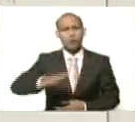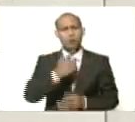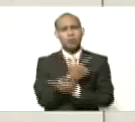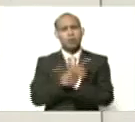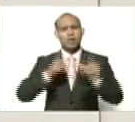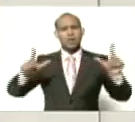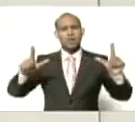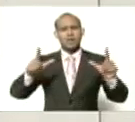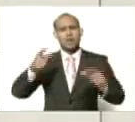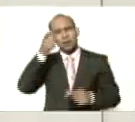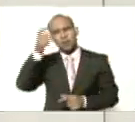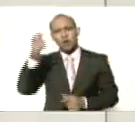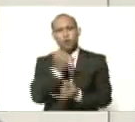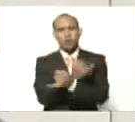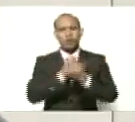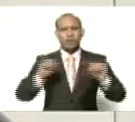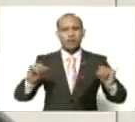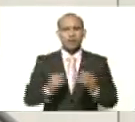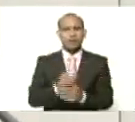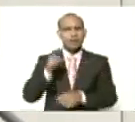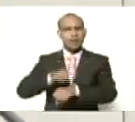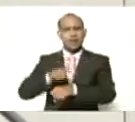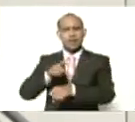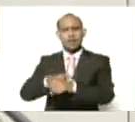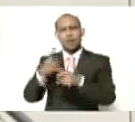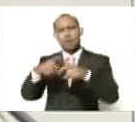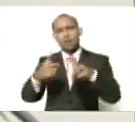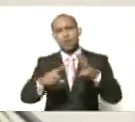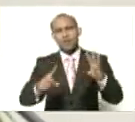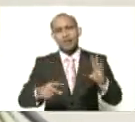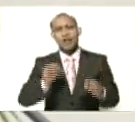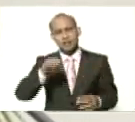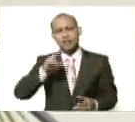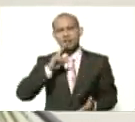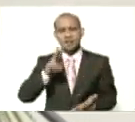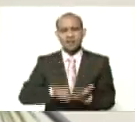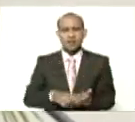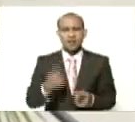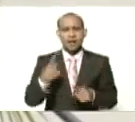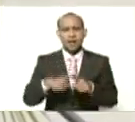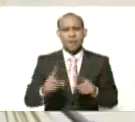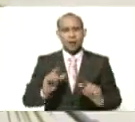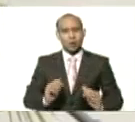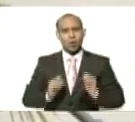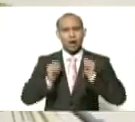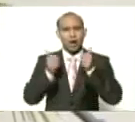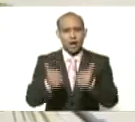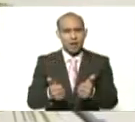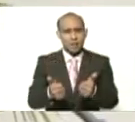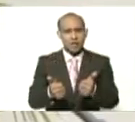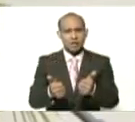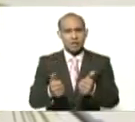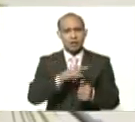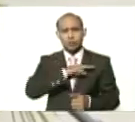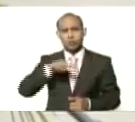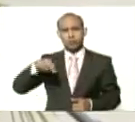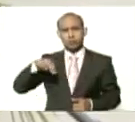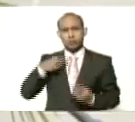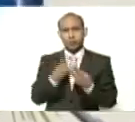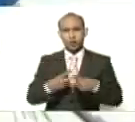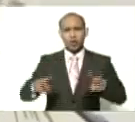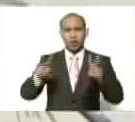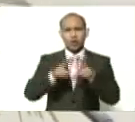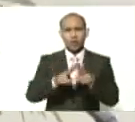como pueblo independiente. Son tiempos distintos, es verdad, pero los principios y nuestros principios y nuestros